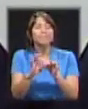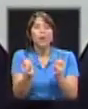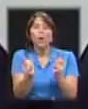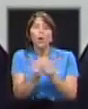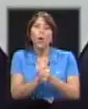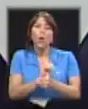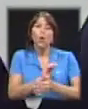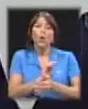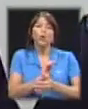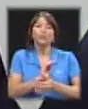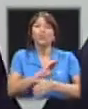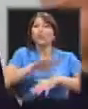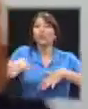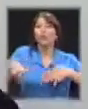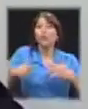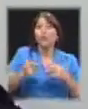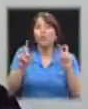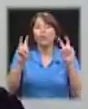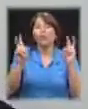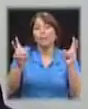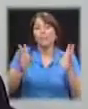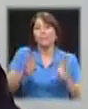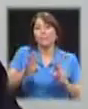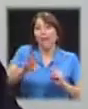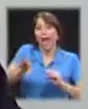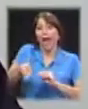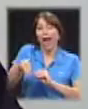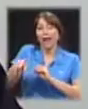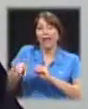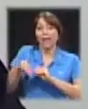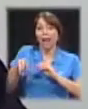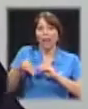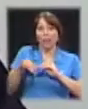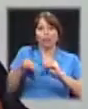con los agregados, con el bosque y no con los árboles.